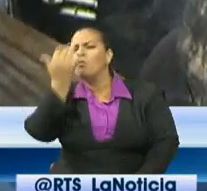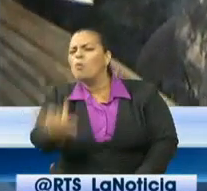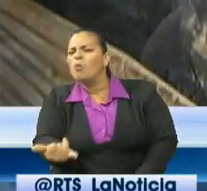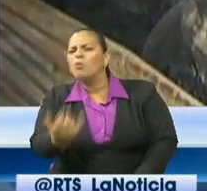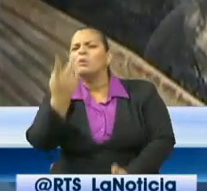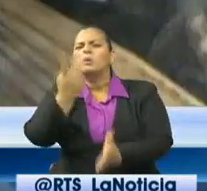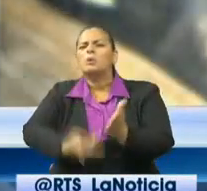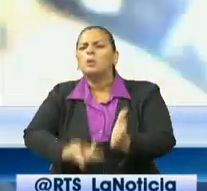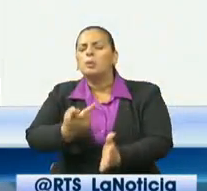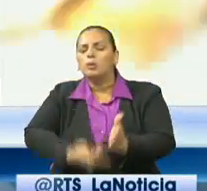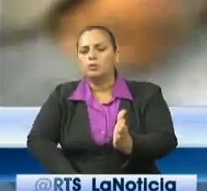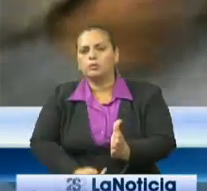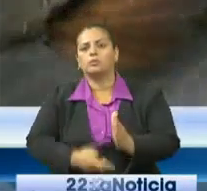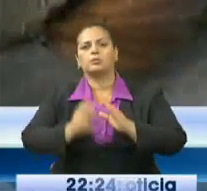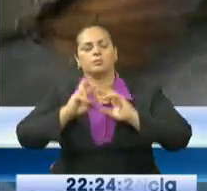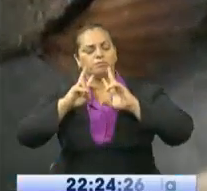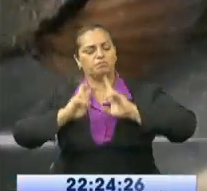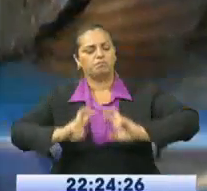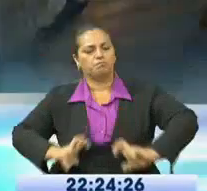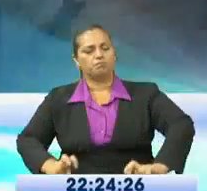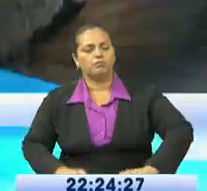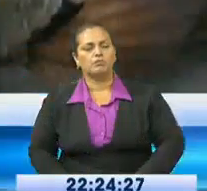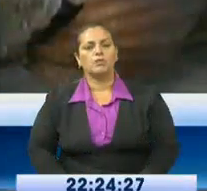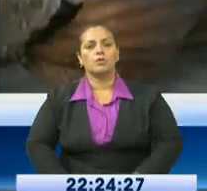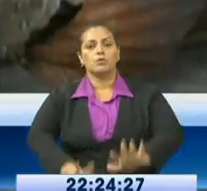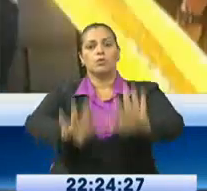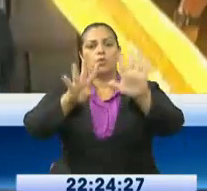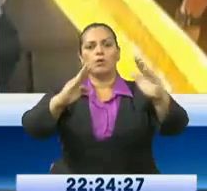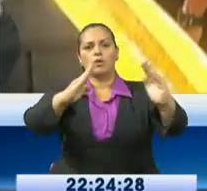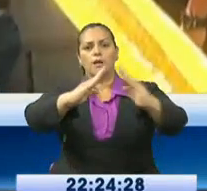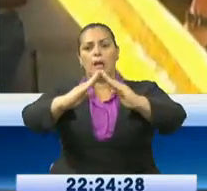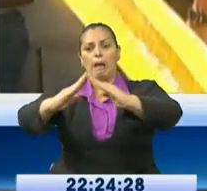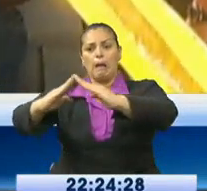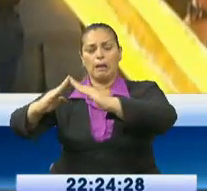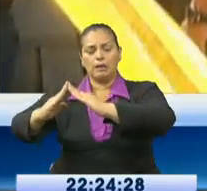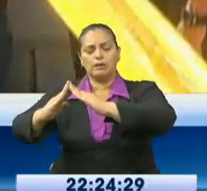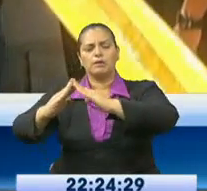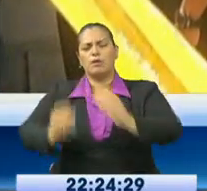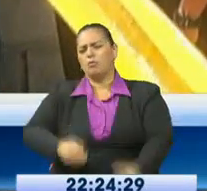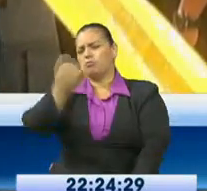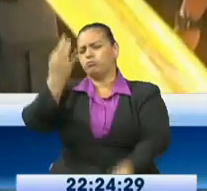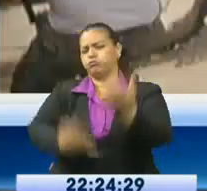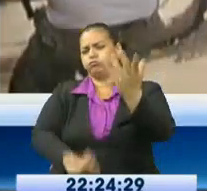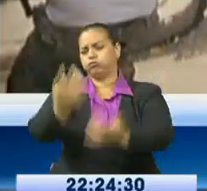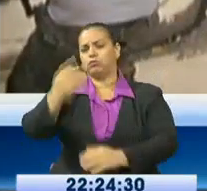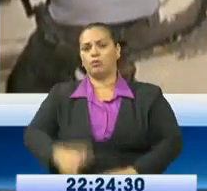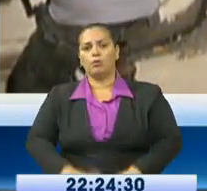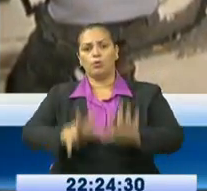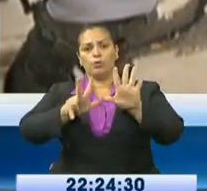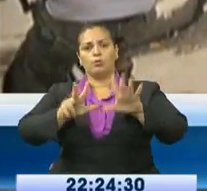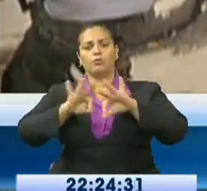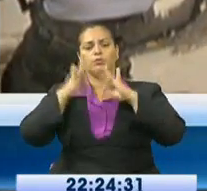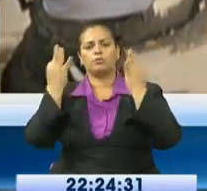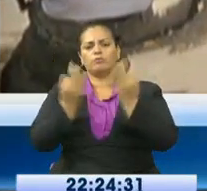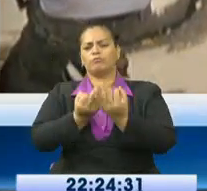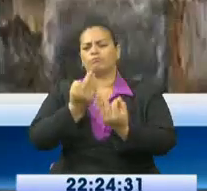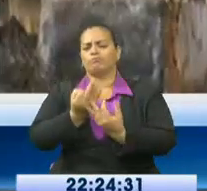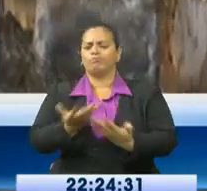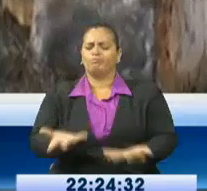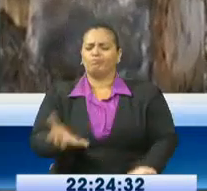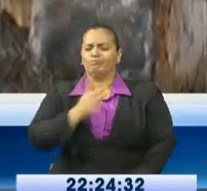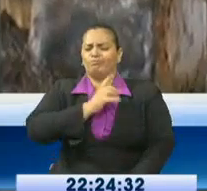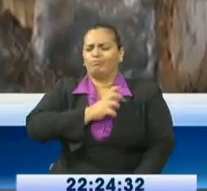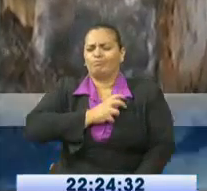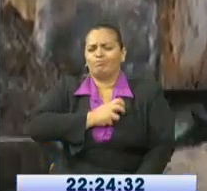48 damnificados los habitantes de la zona solicitan ayuda en el lugar pues los inmuebles se redujeron a cenizas ahora con preocupación